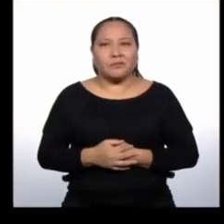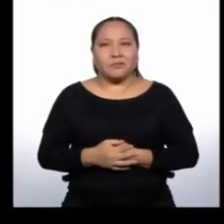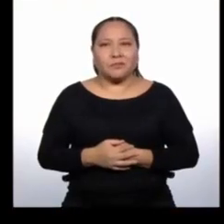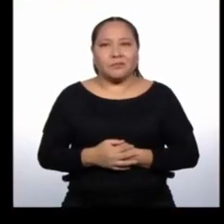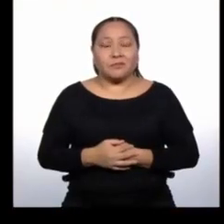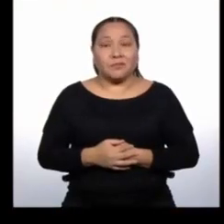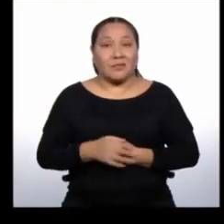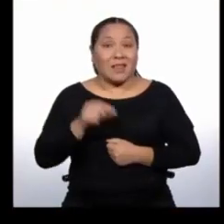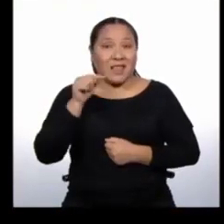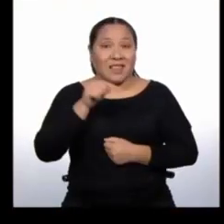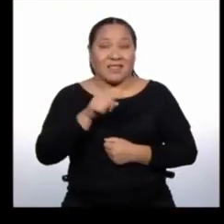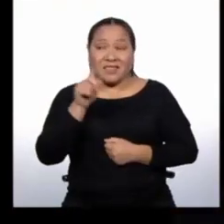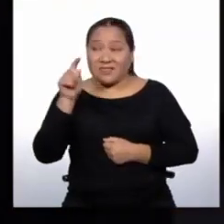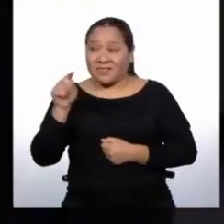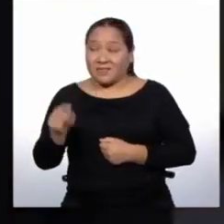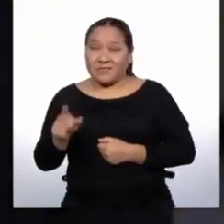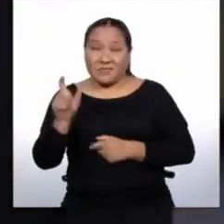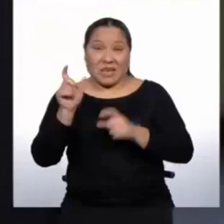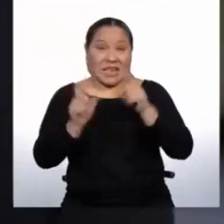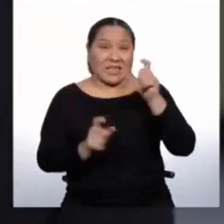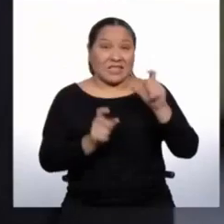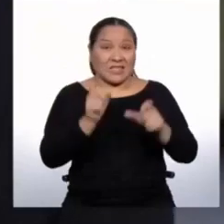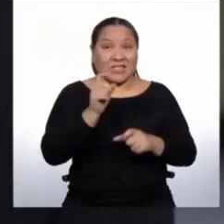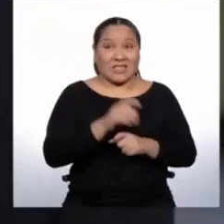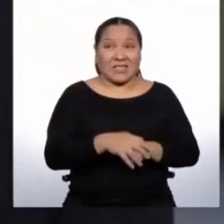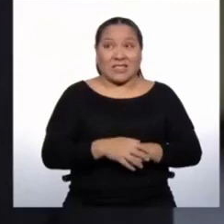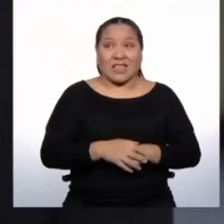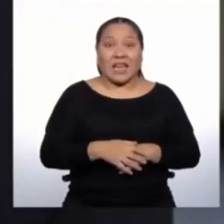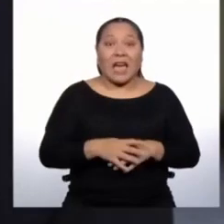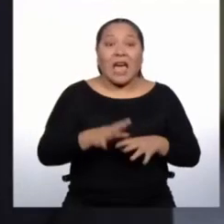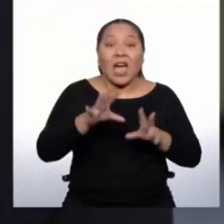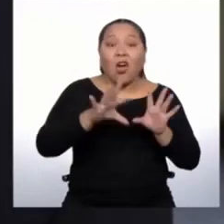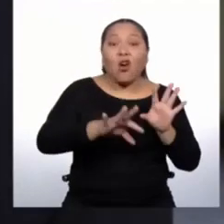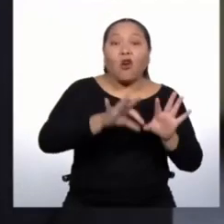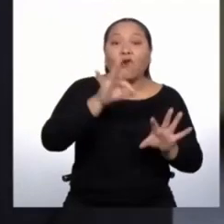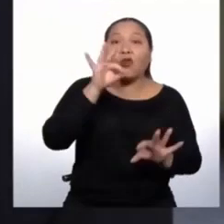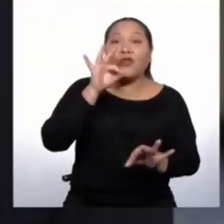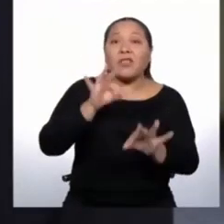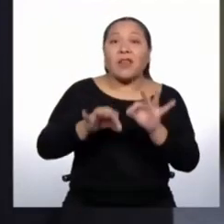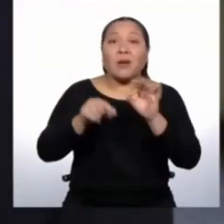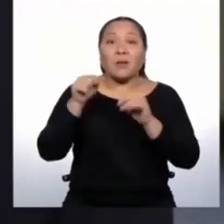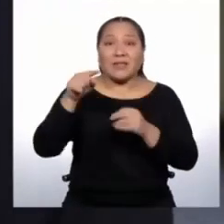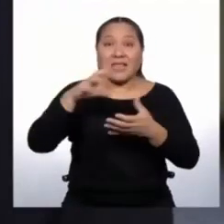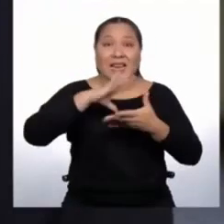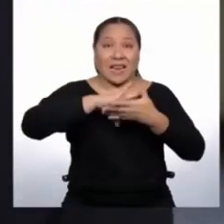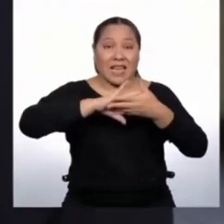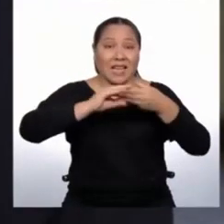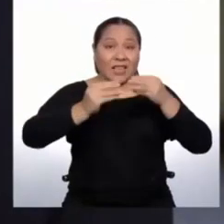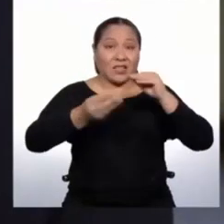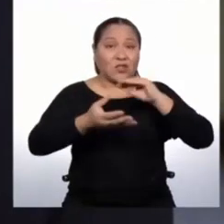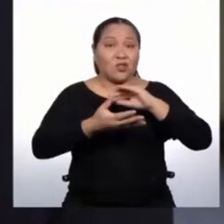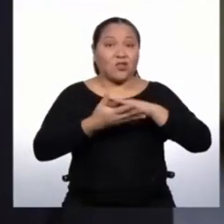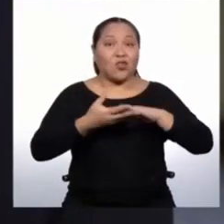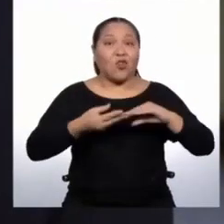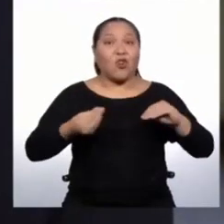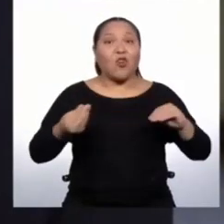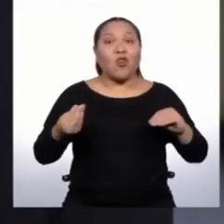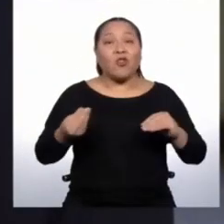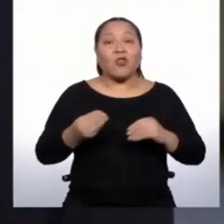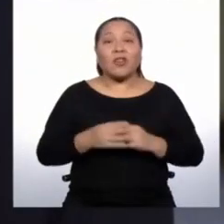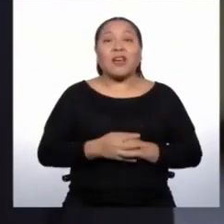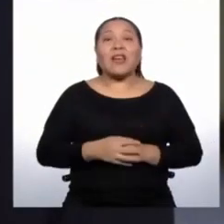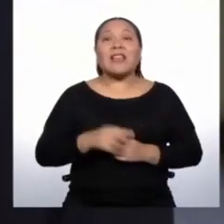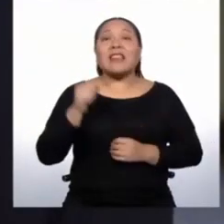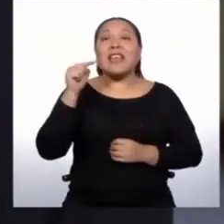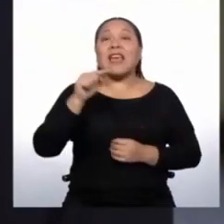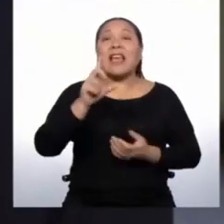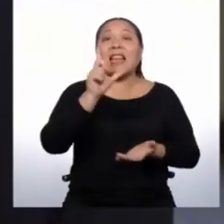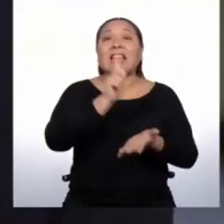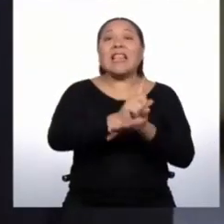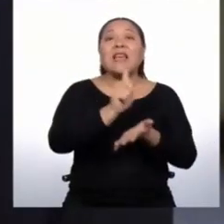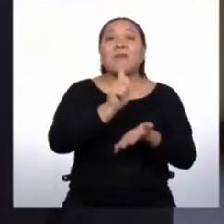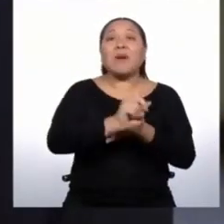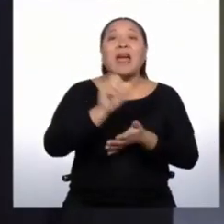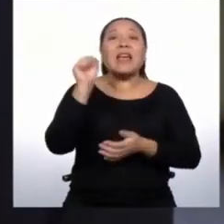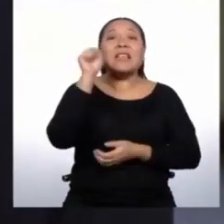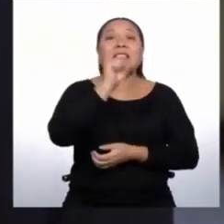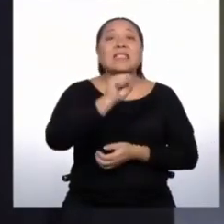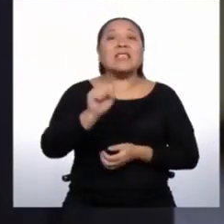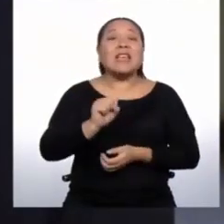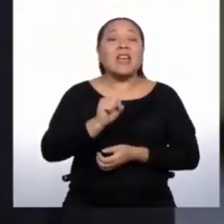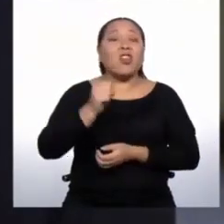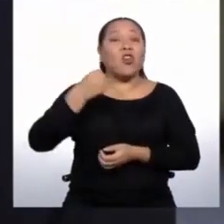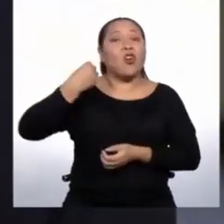Los personajes que podemos encontrar en la Lima del siglo XIX